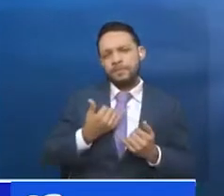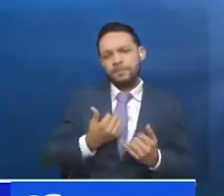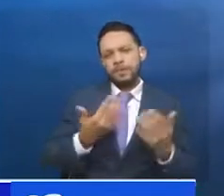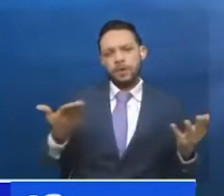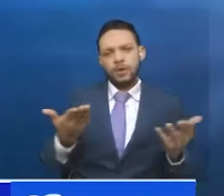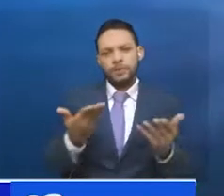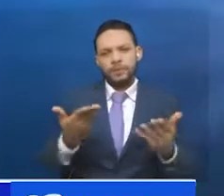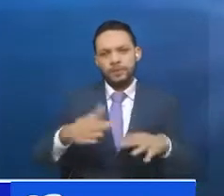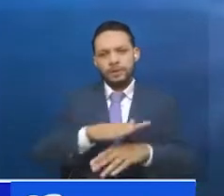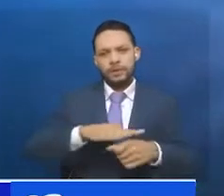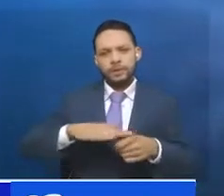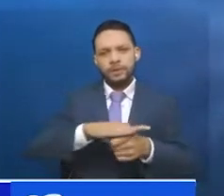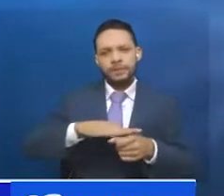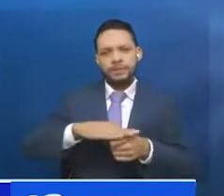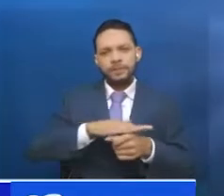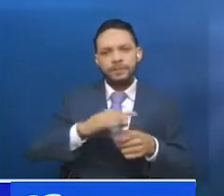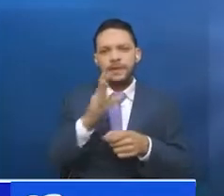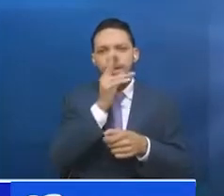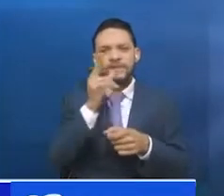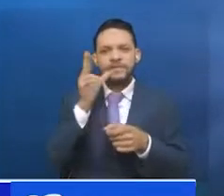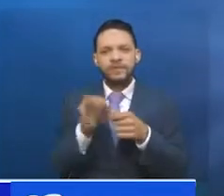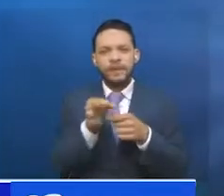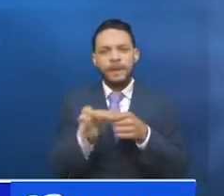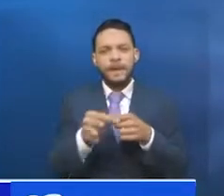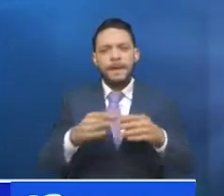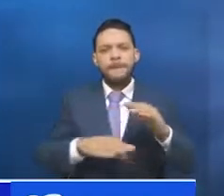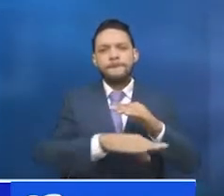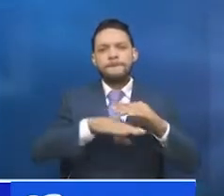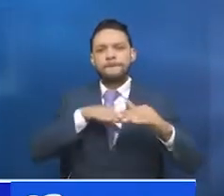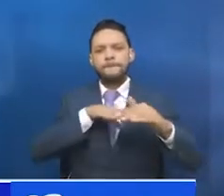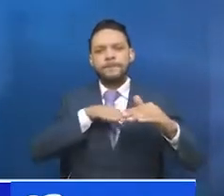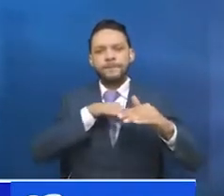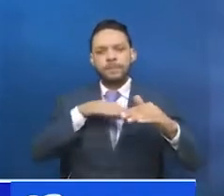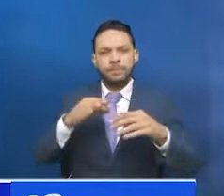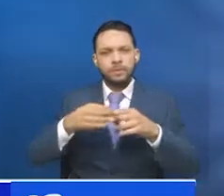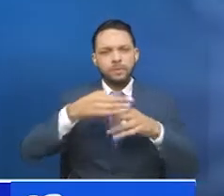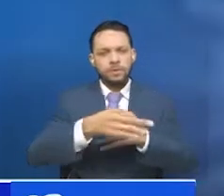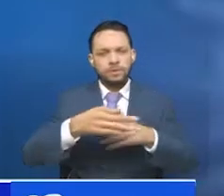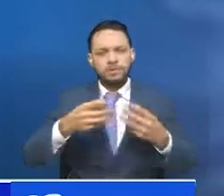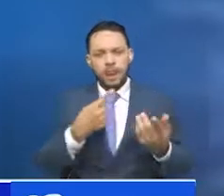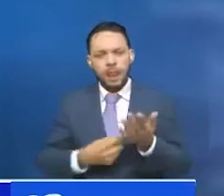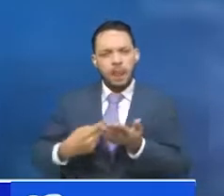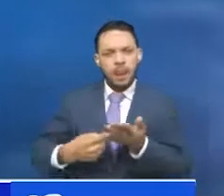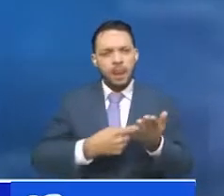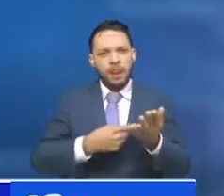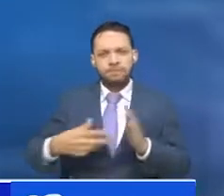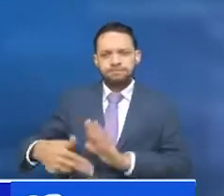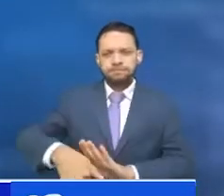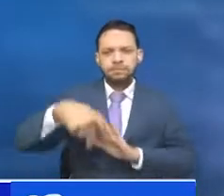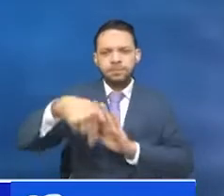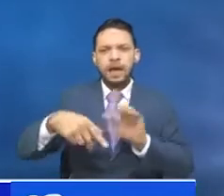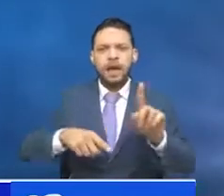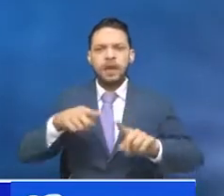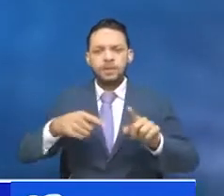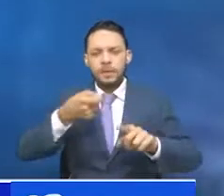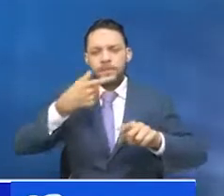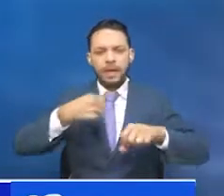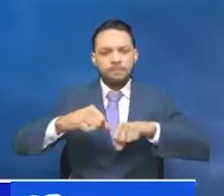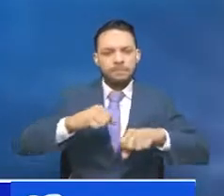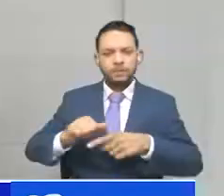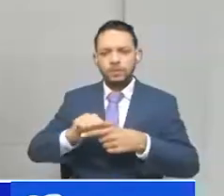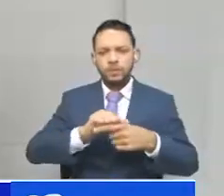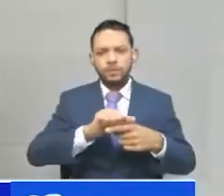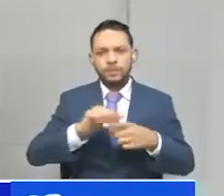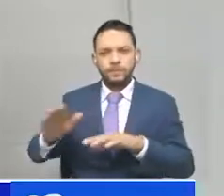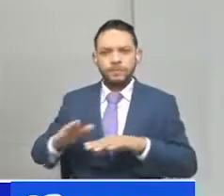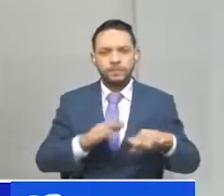presentó en la vereda La Selva del municipio de Belén de Umbría. Las autoridades realizaron hoy un consejo de gestión del riesgo para tomar algunas medidas. Desde el